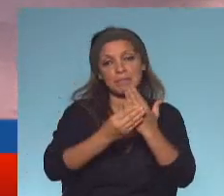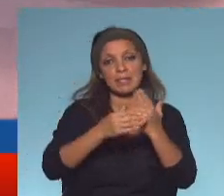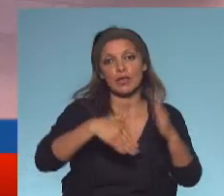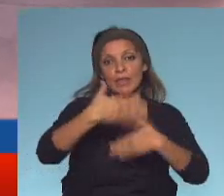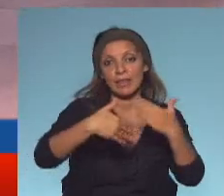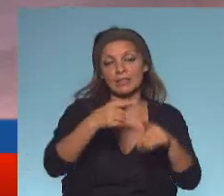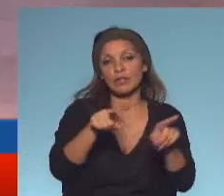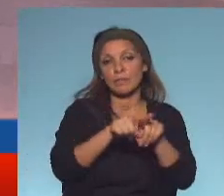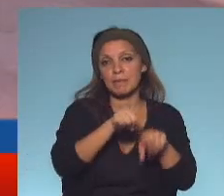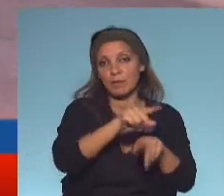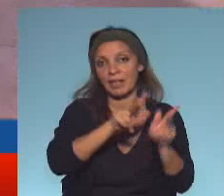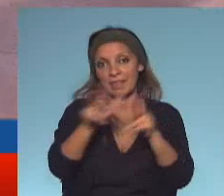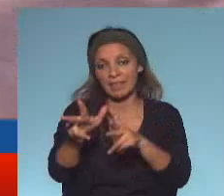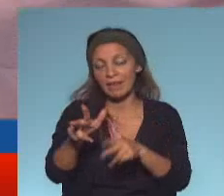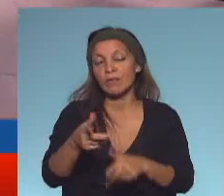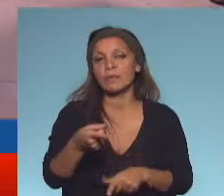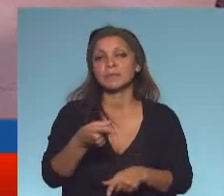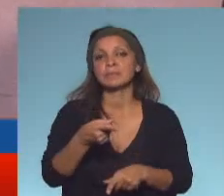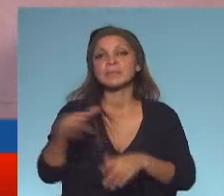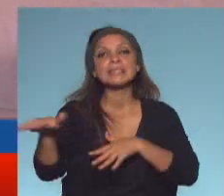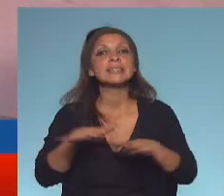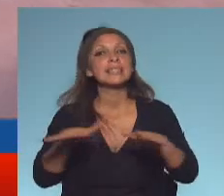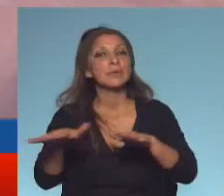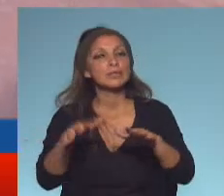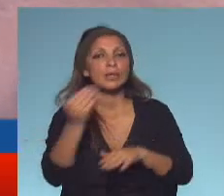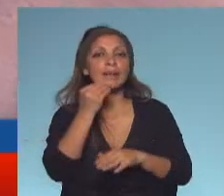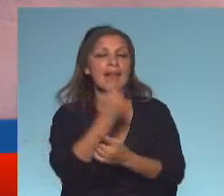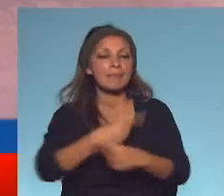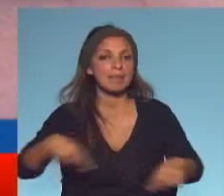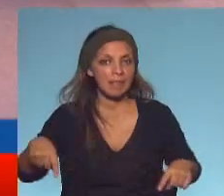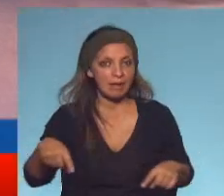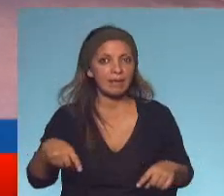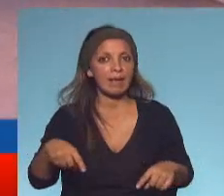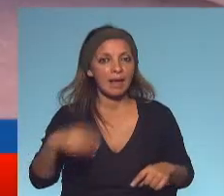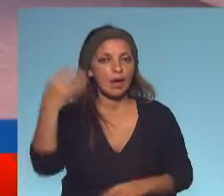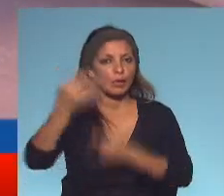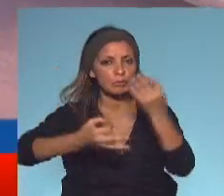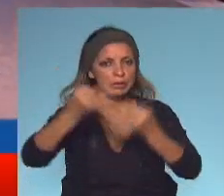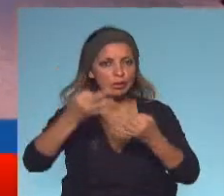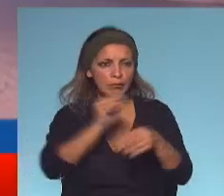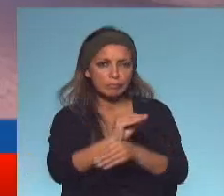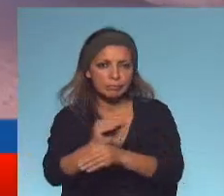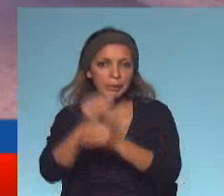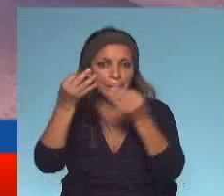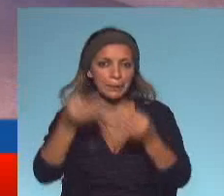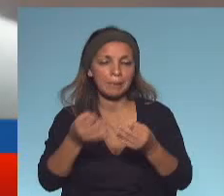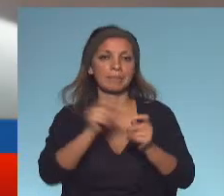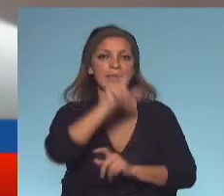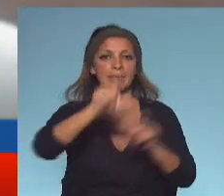Desarrollo acaba de expresar, que es la situación alimentaria y nutricional de los